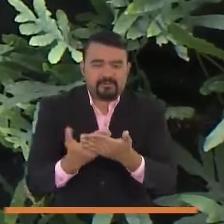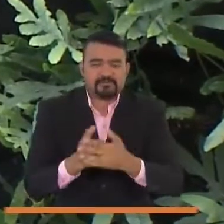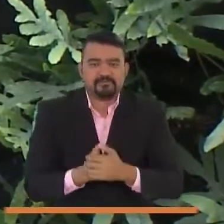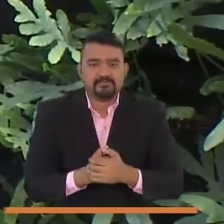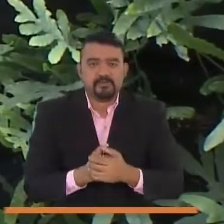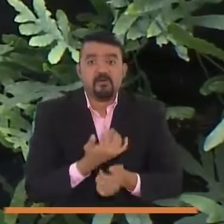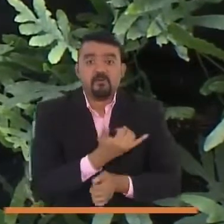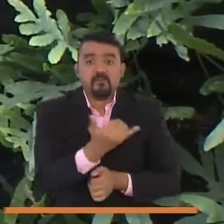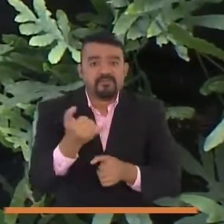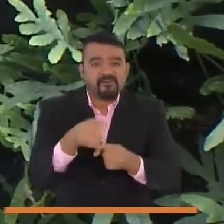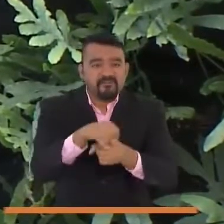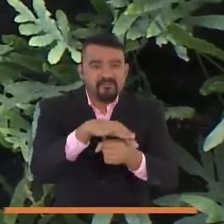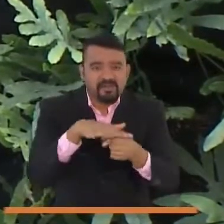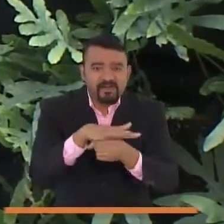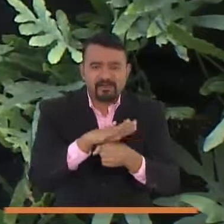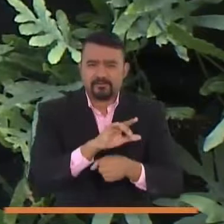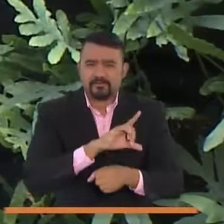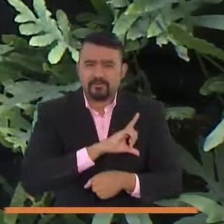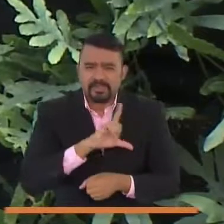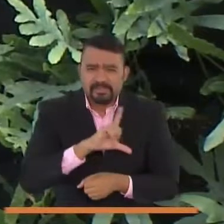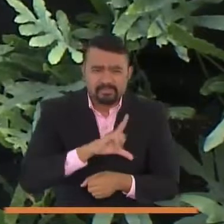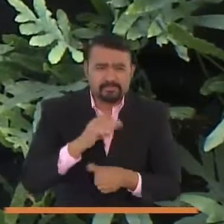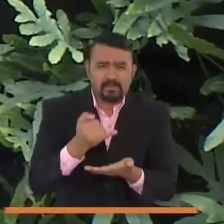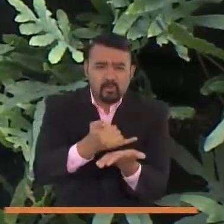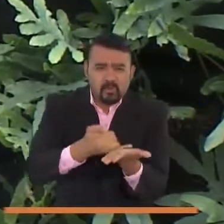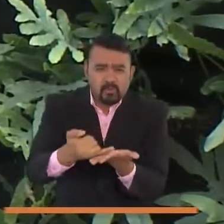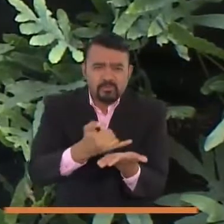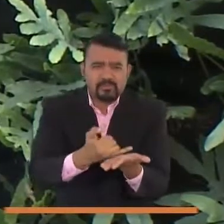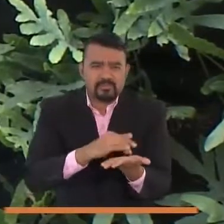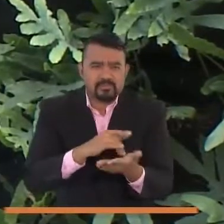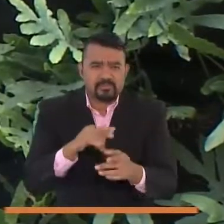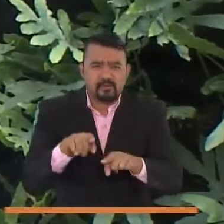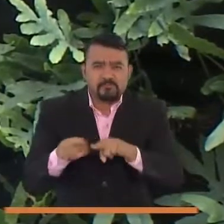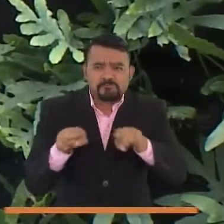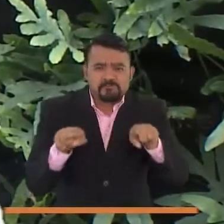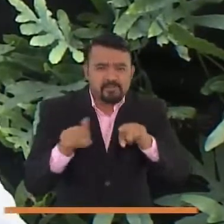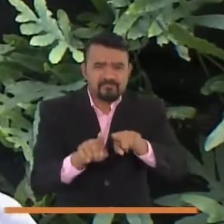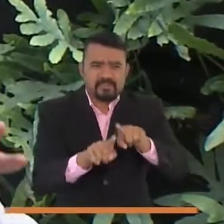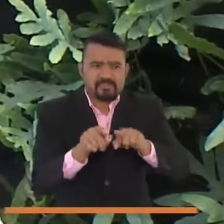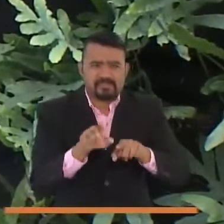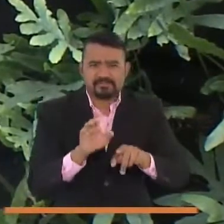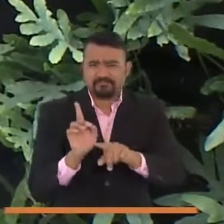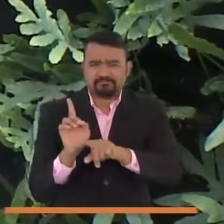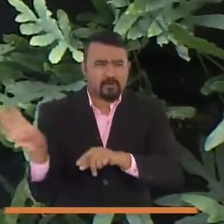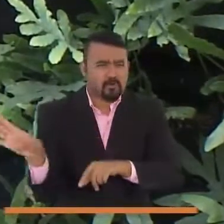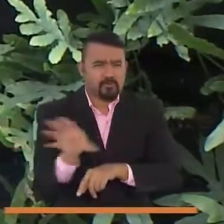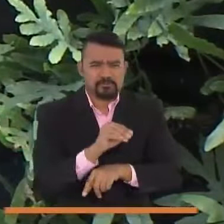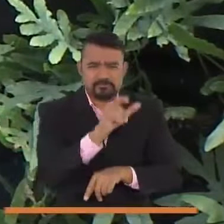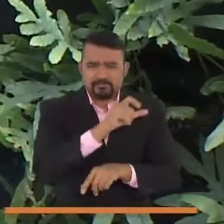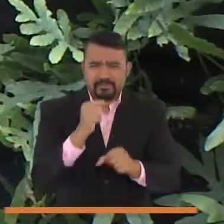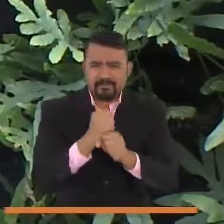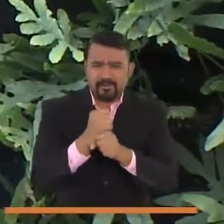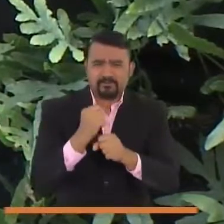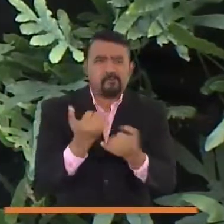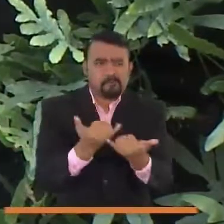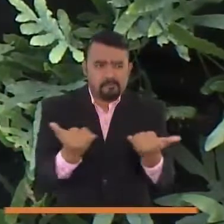comunales, juntas de acción comunal, comités zonales, empleados del municipio de cualquier nivel,